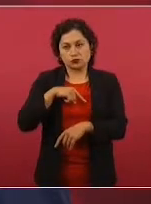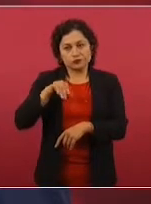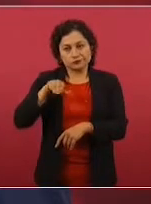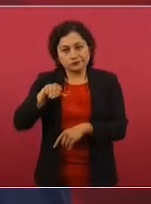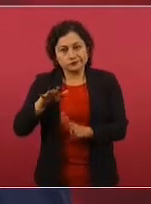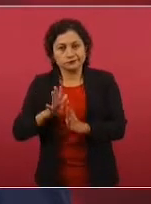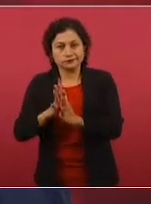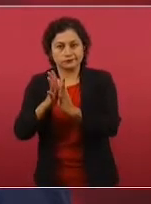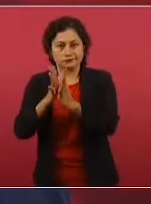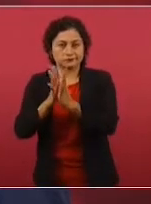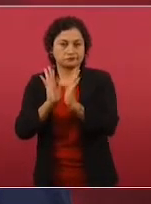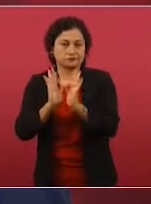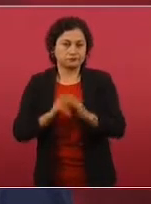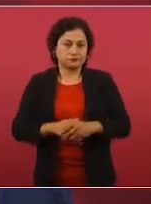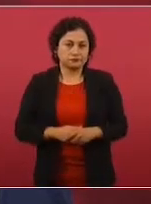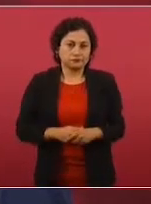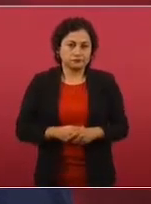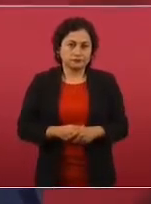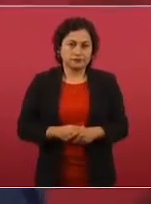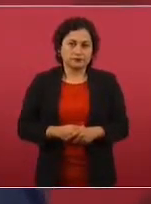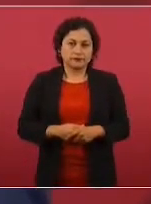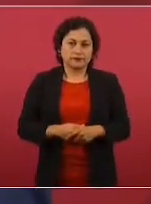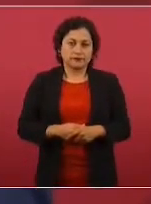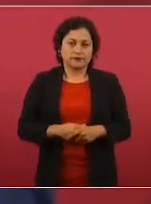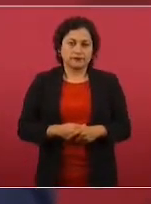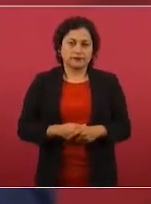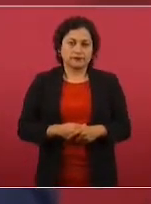participamos. Pero hay